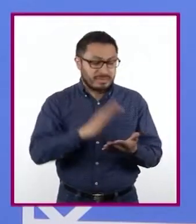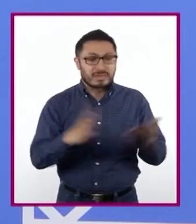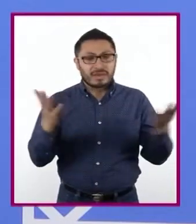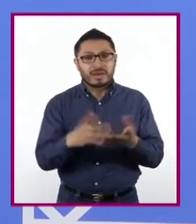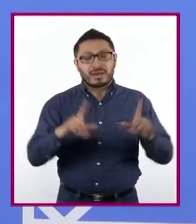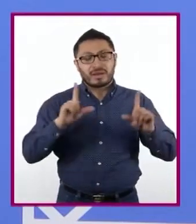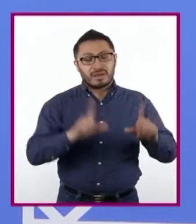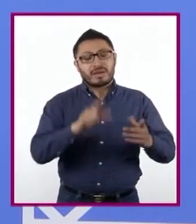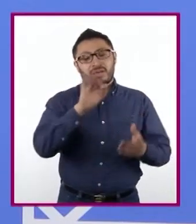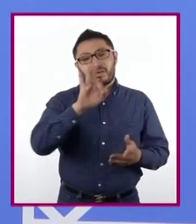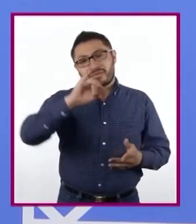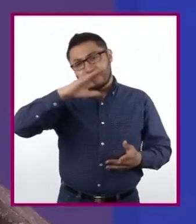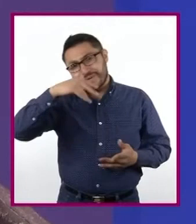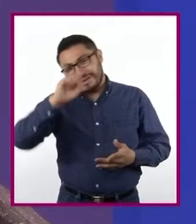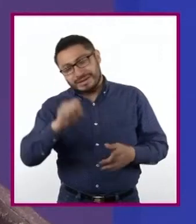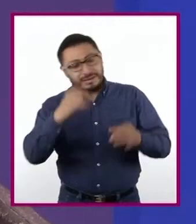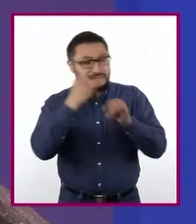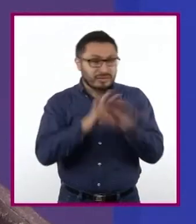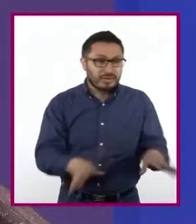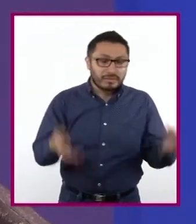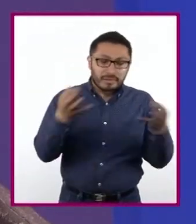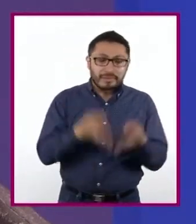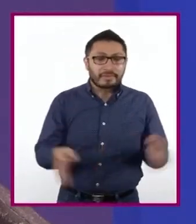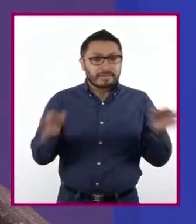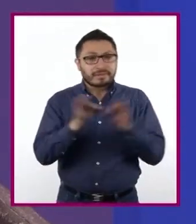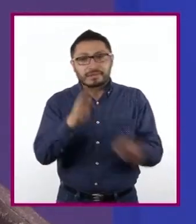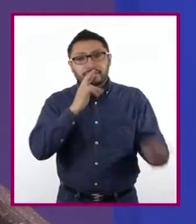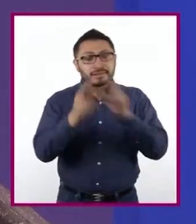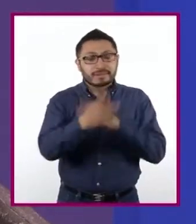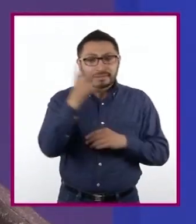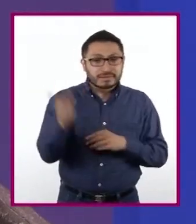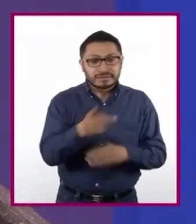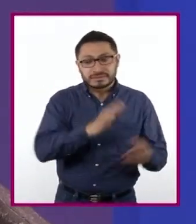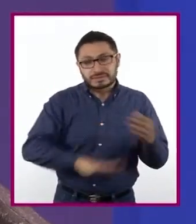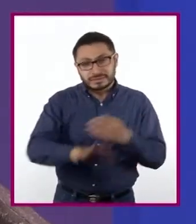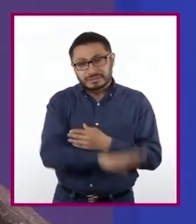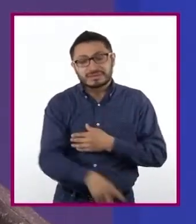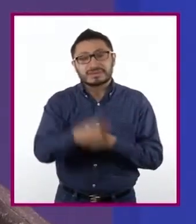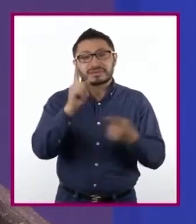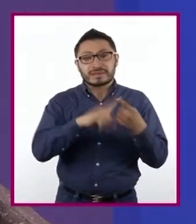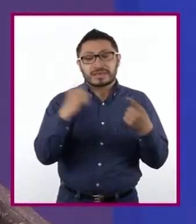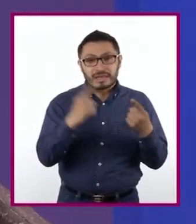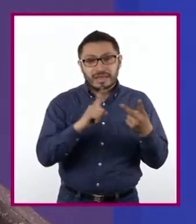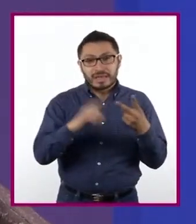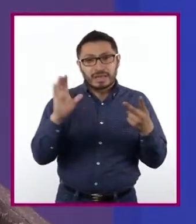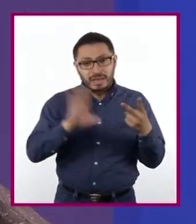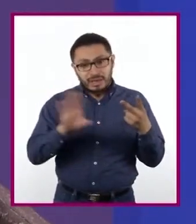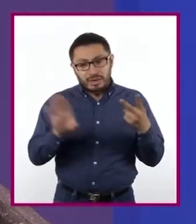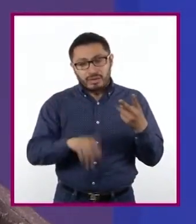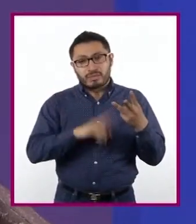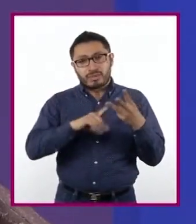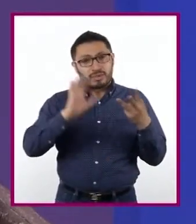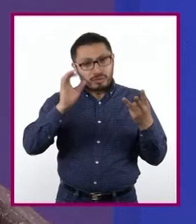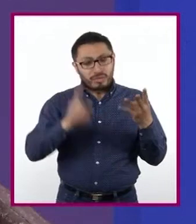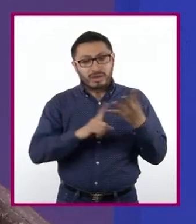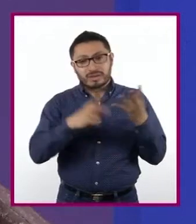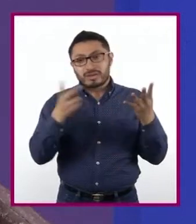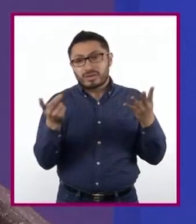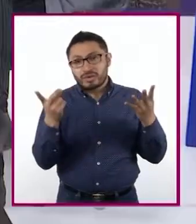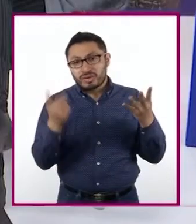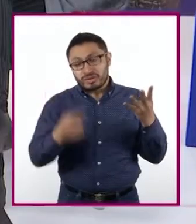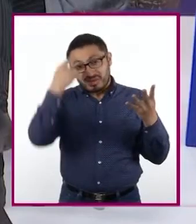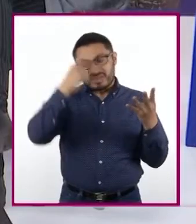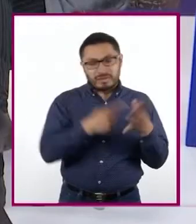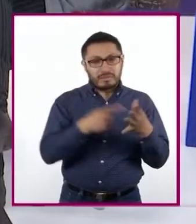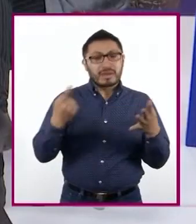con información básica que respondan a las preguntas básicas: ¿qué?, ¿cómo?, ¿cuándo?, ¿dónde? ¿Y para